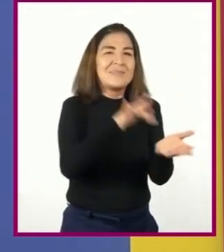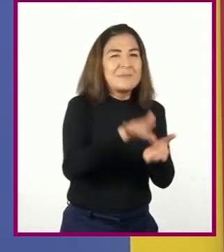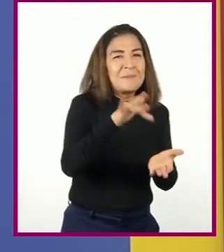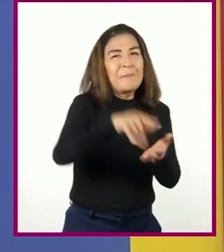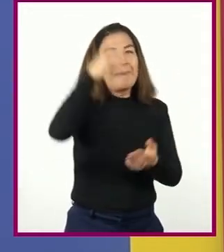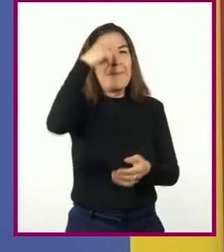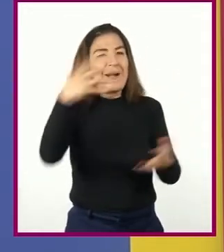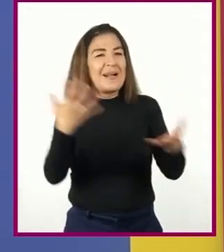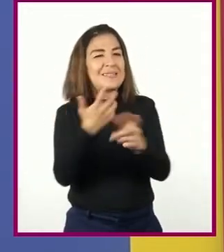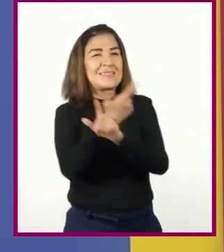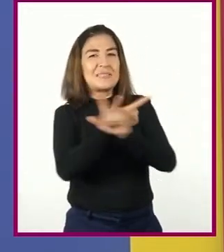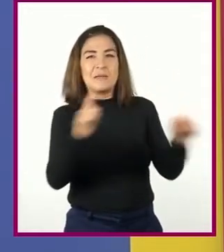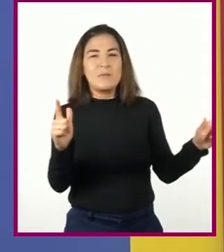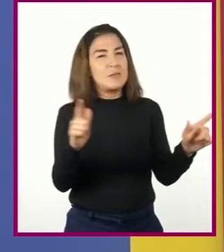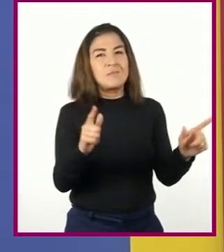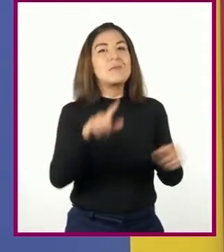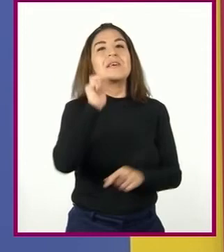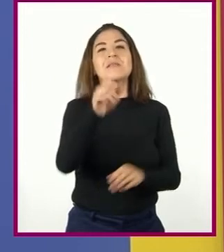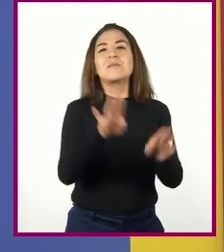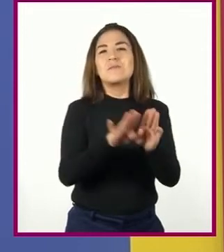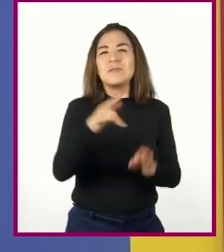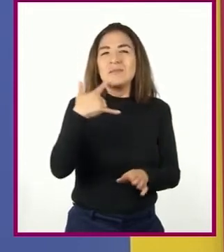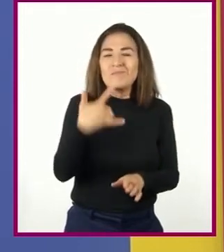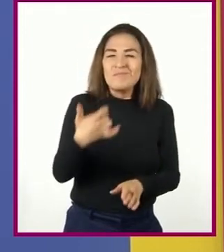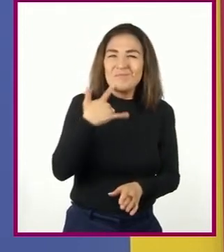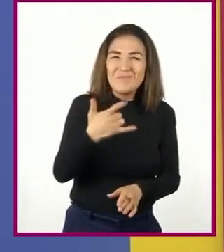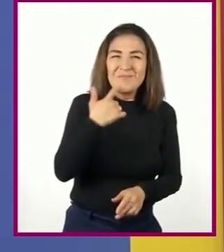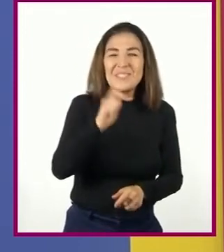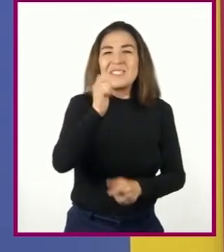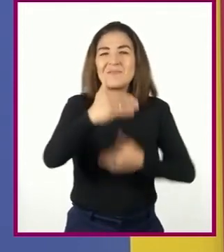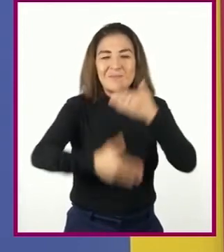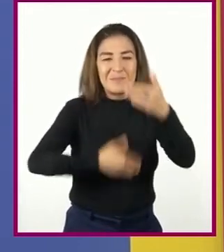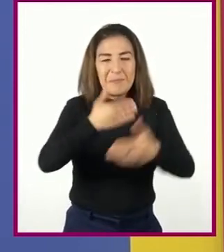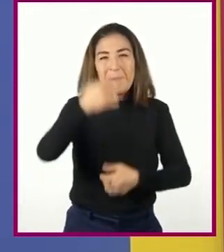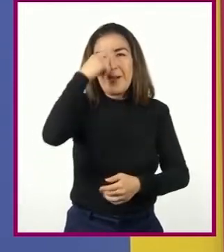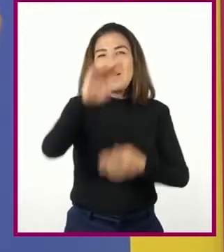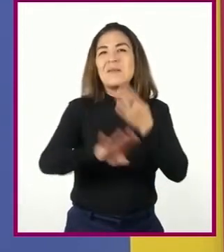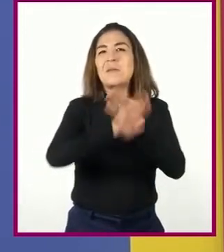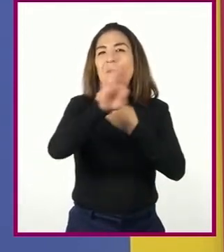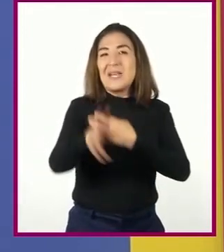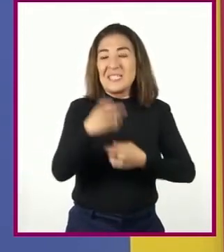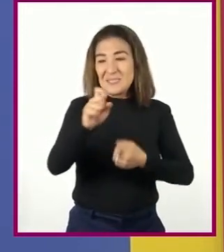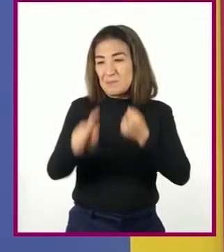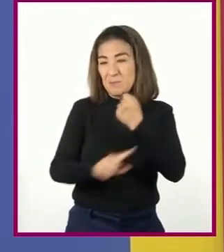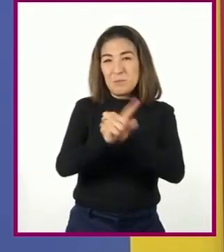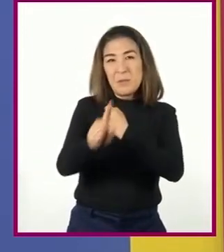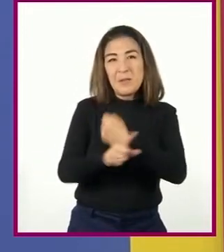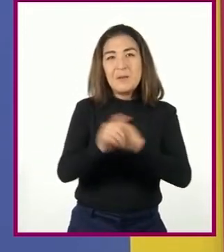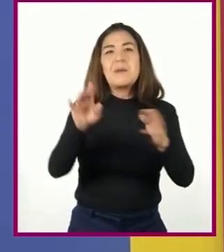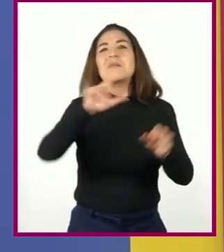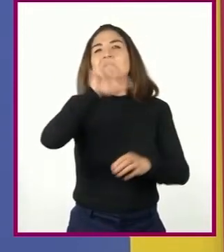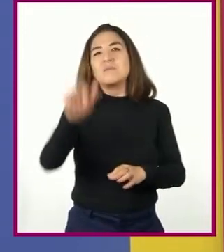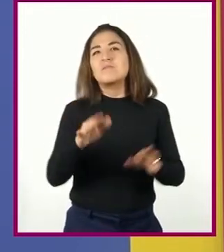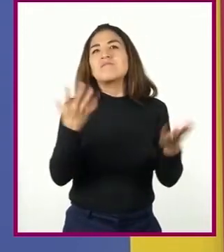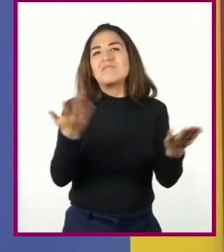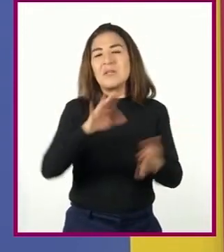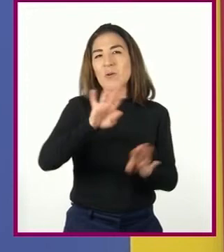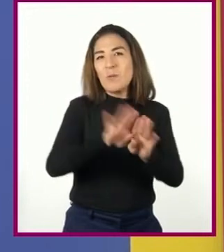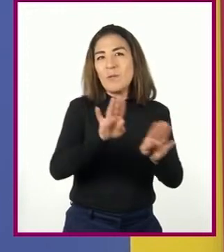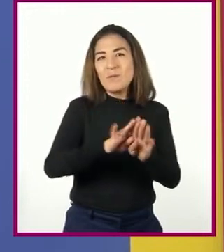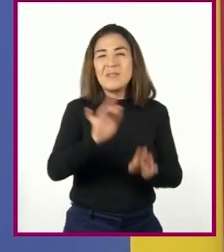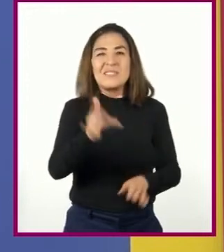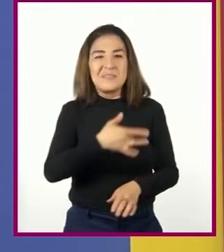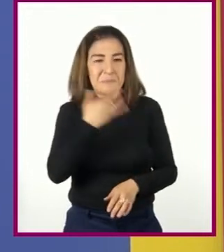libres, sino que supone una lucha constante para evitar que todas esas situaciones afecten nuestra libertad